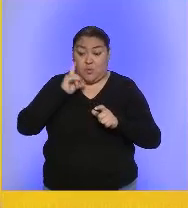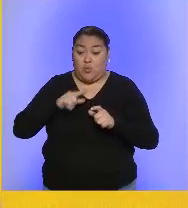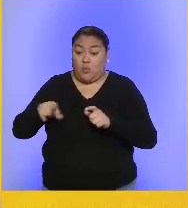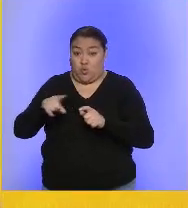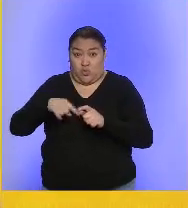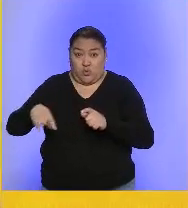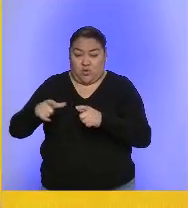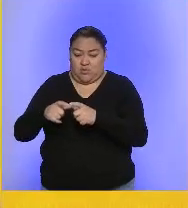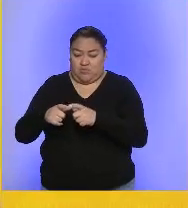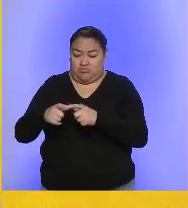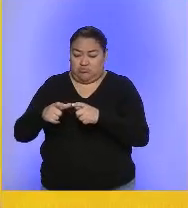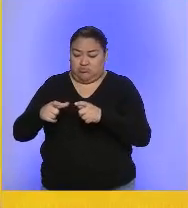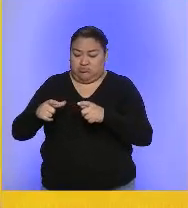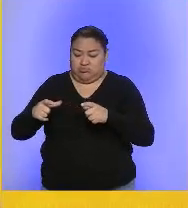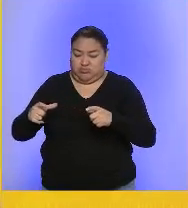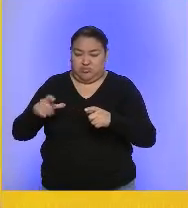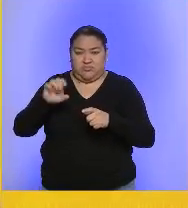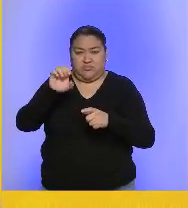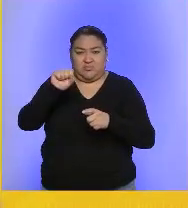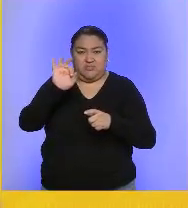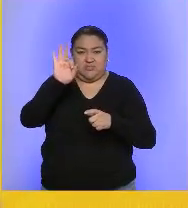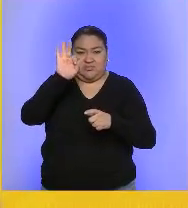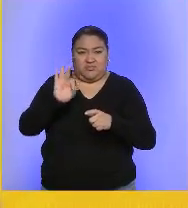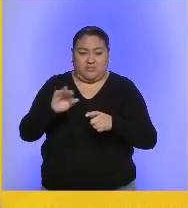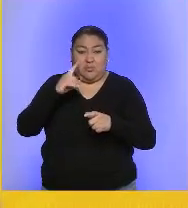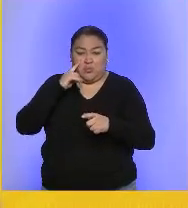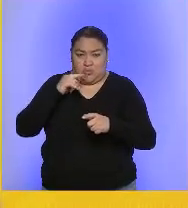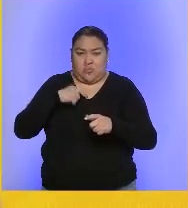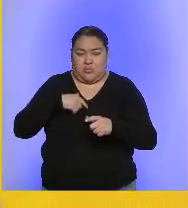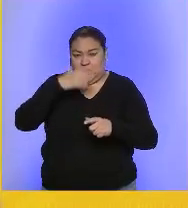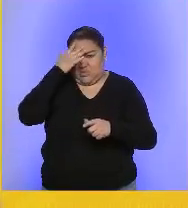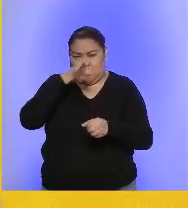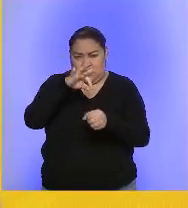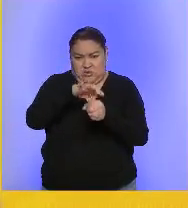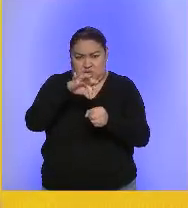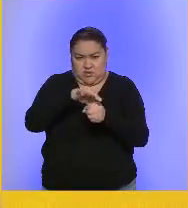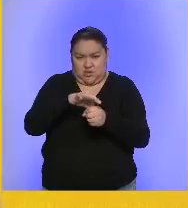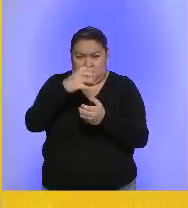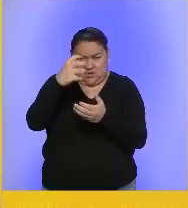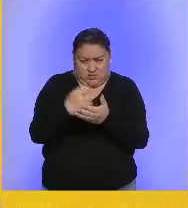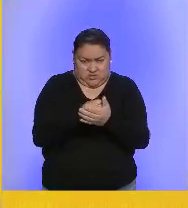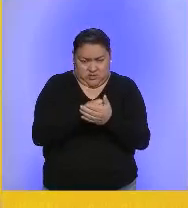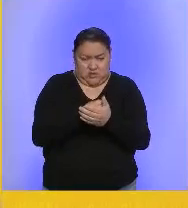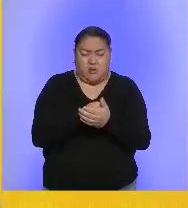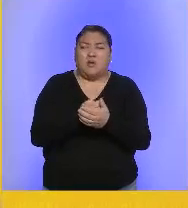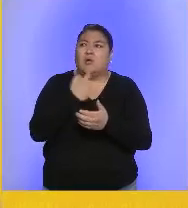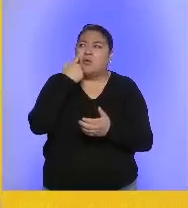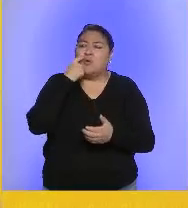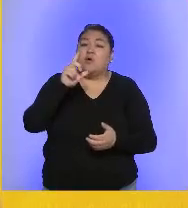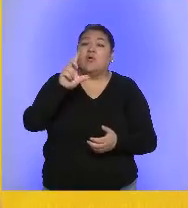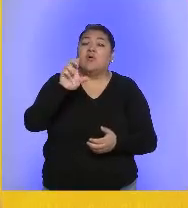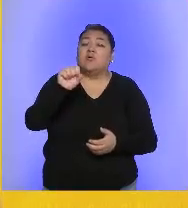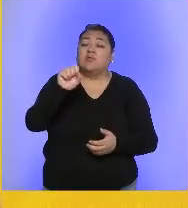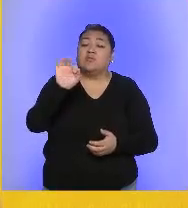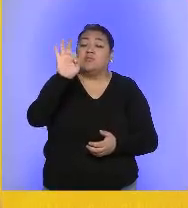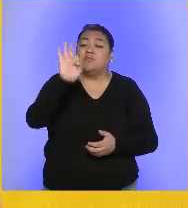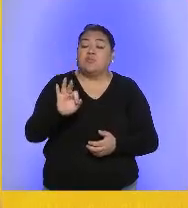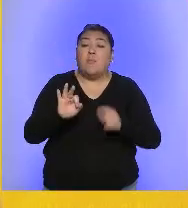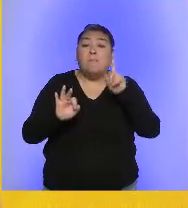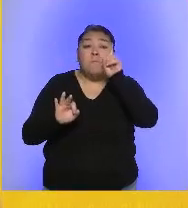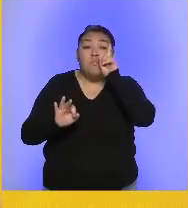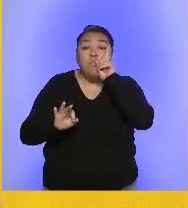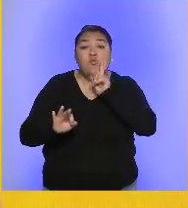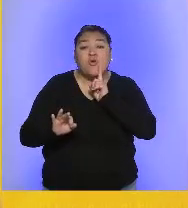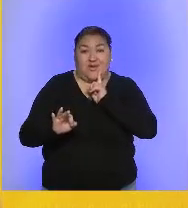de elección popular para diputados, 60% son mujeres. Y una de las interpretaciones que hizo